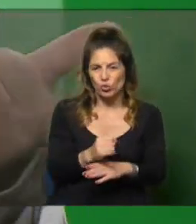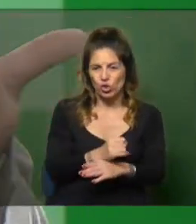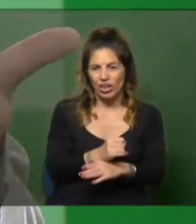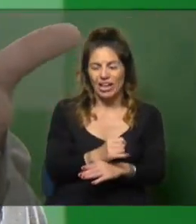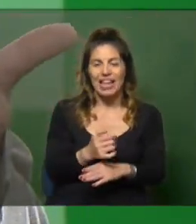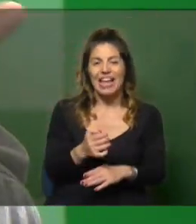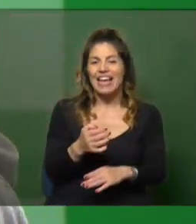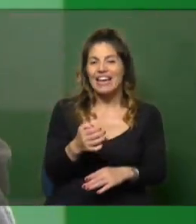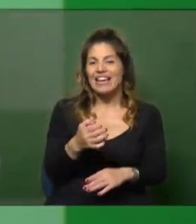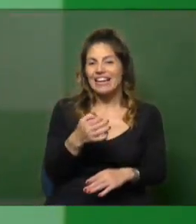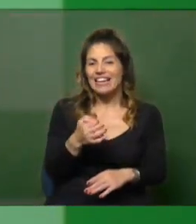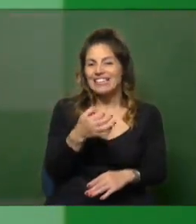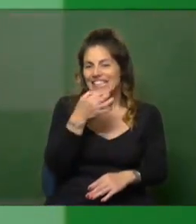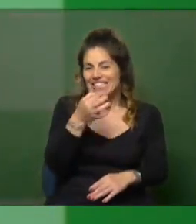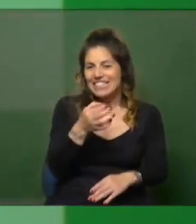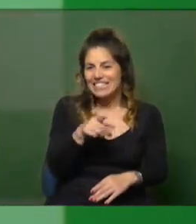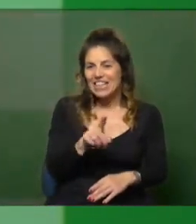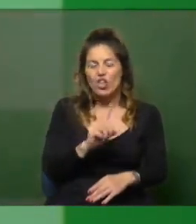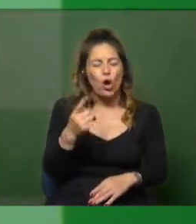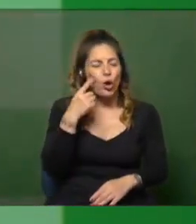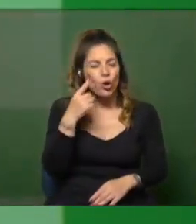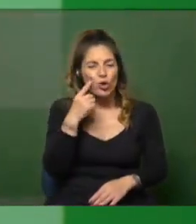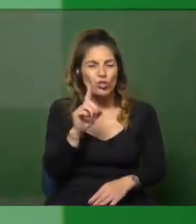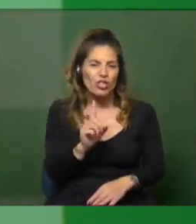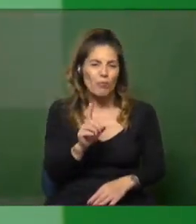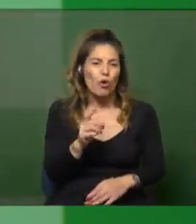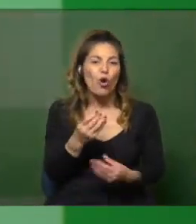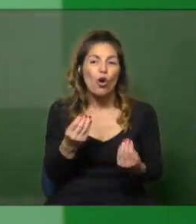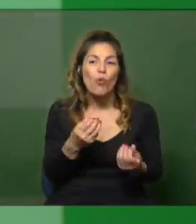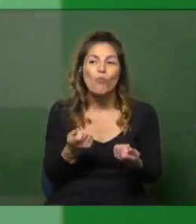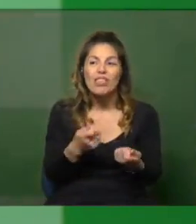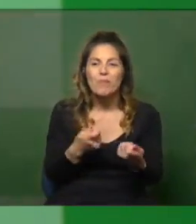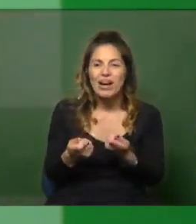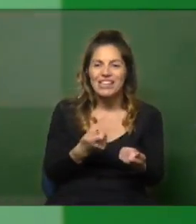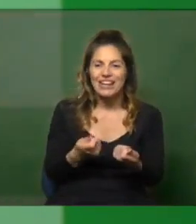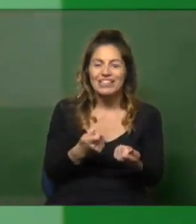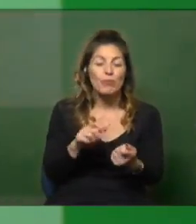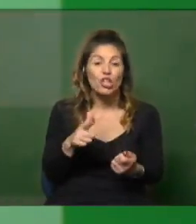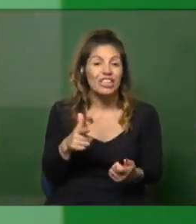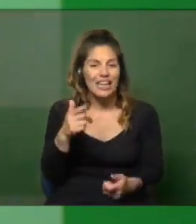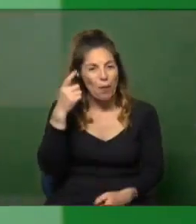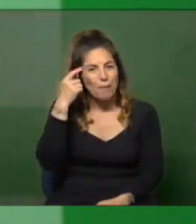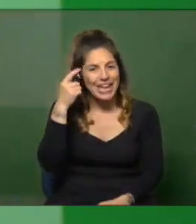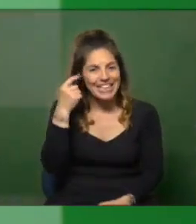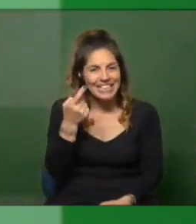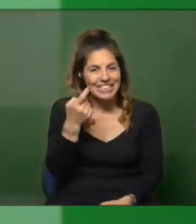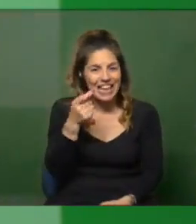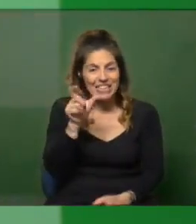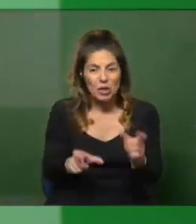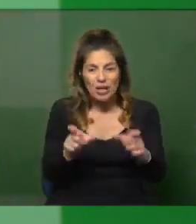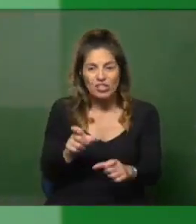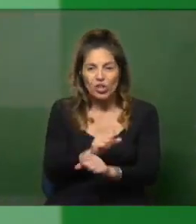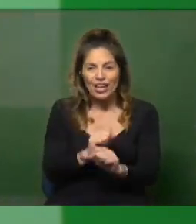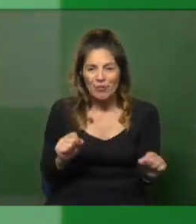recién se mencionaba eso no que todavía no conocemos Cómo puede manejarse porque no tiene experiencia ni personas que